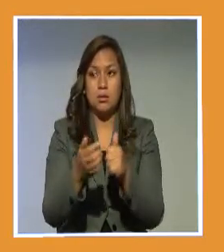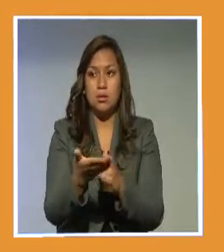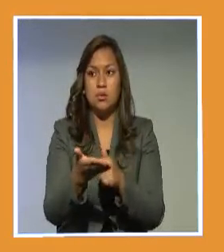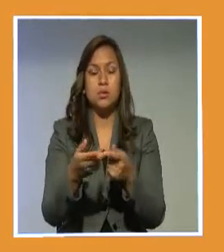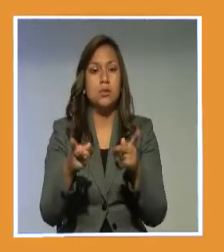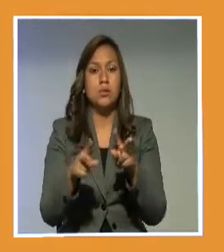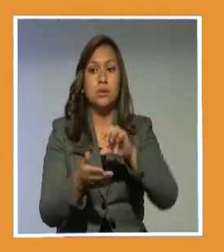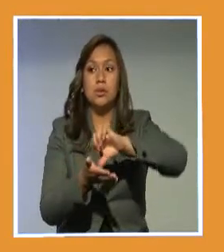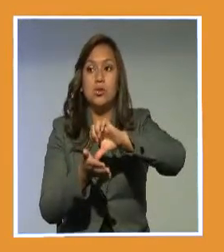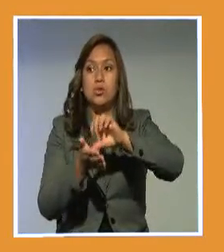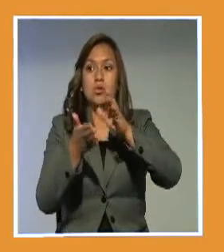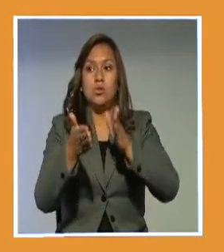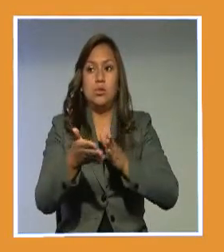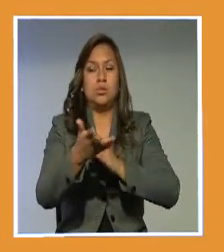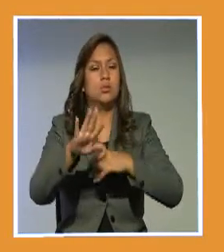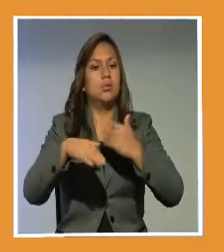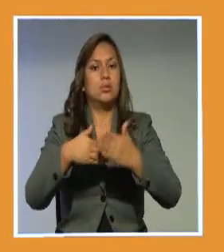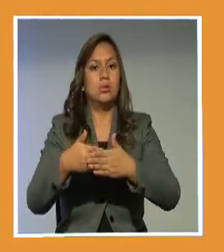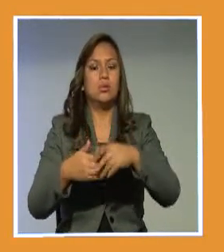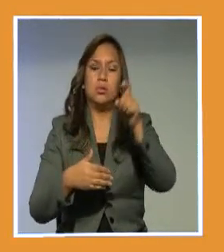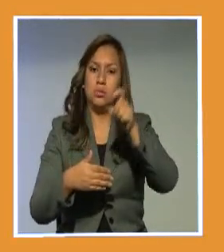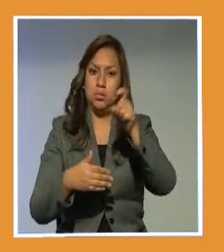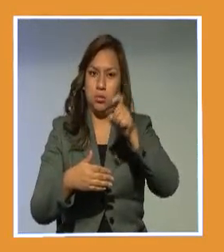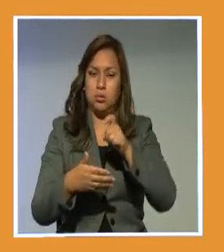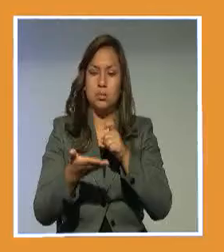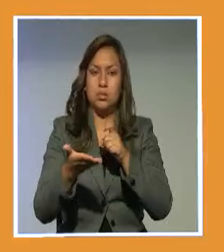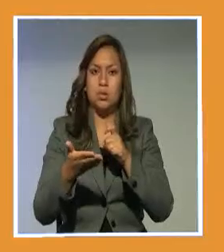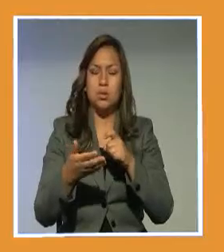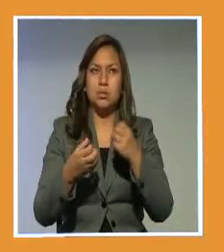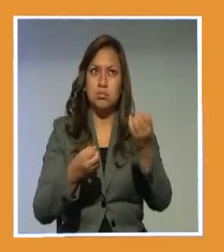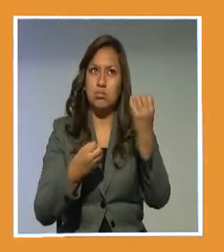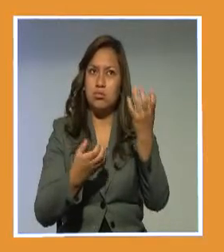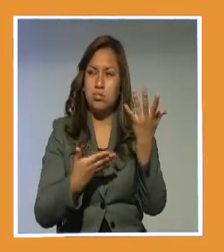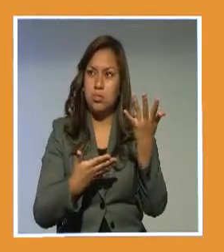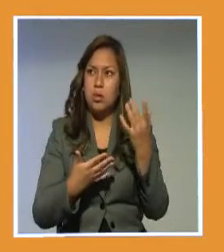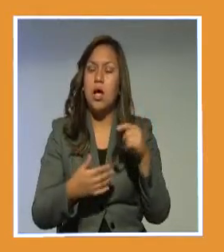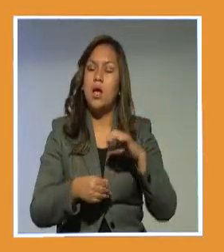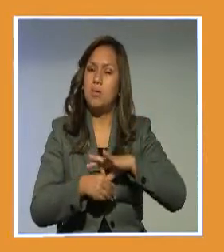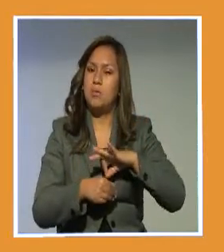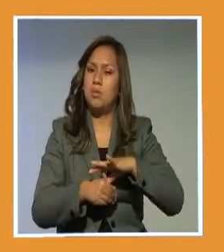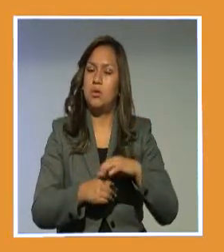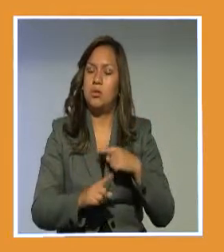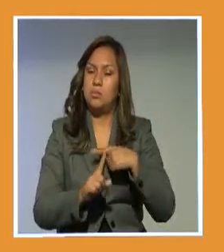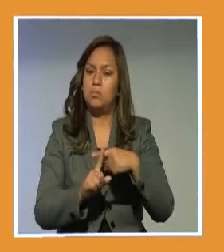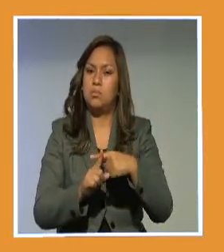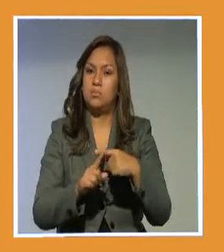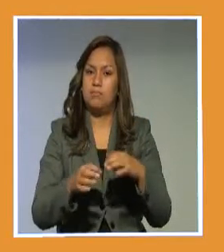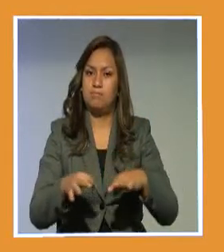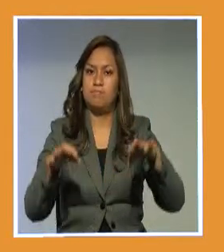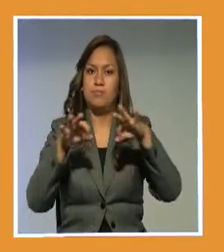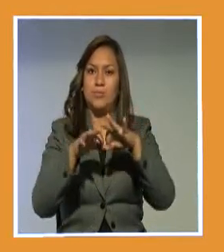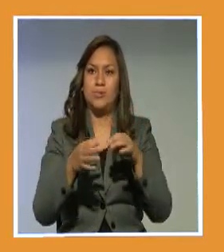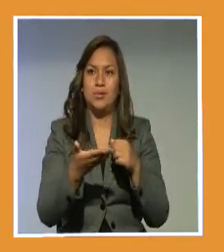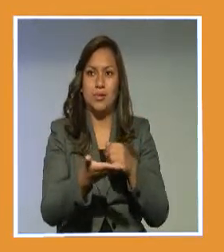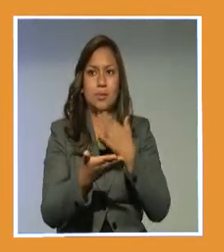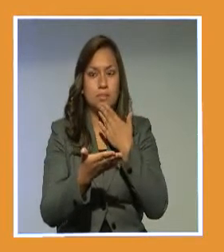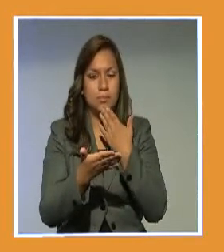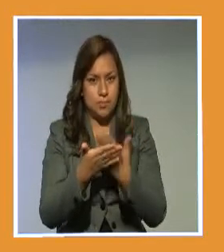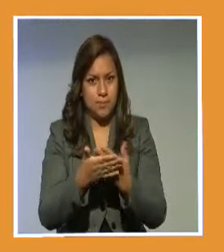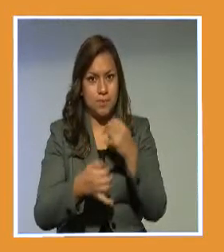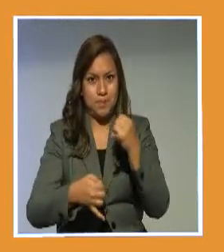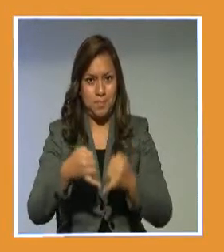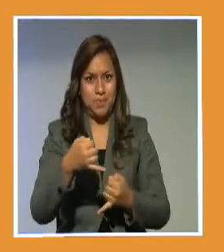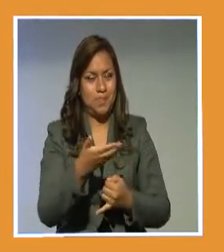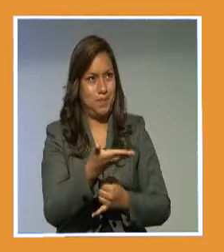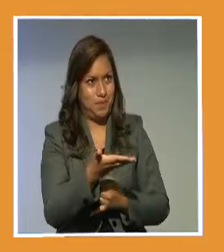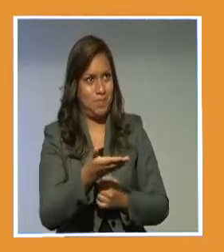la ciudadanía, que debe estar muy bien informada para consignar esa rayita, ese voto que es tan importante para el país. Don Cecitar, también un mensaje final